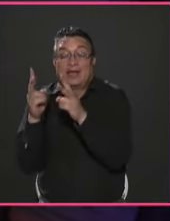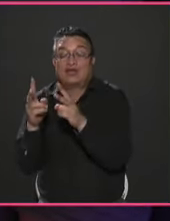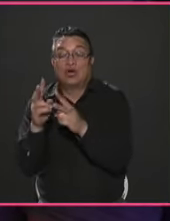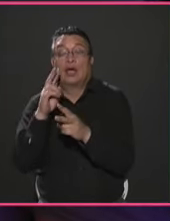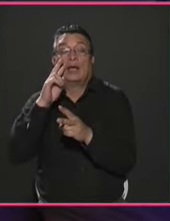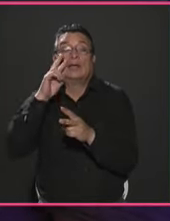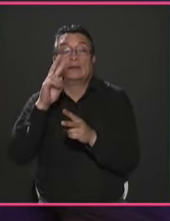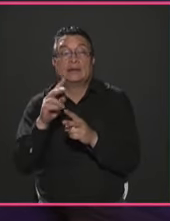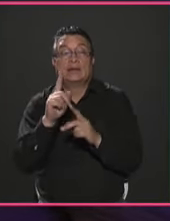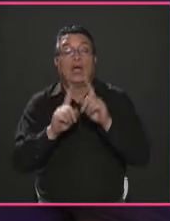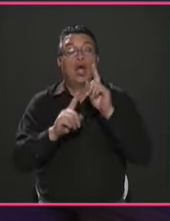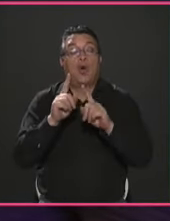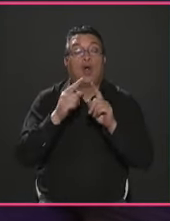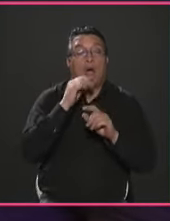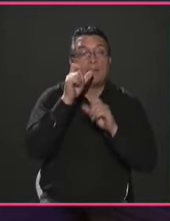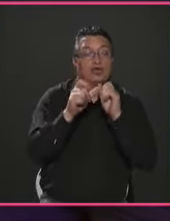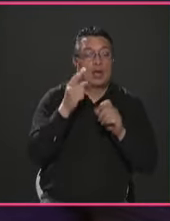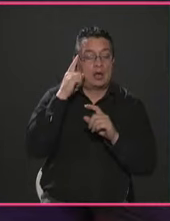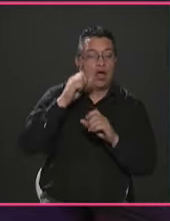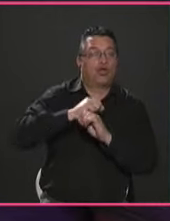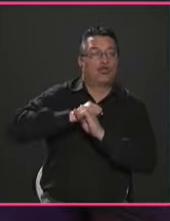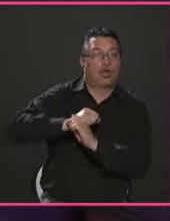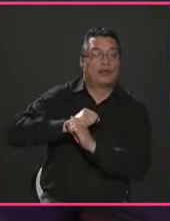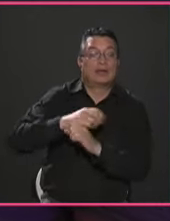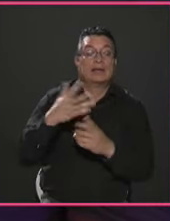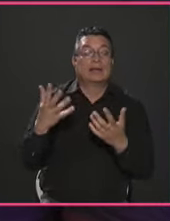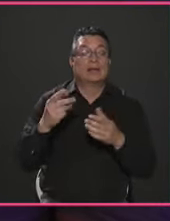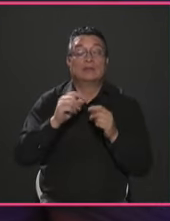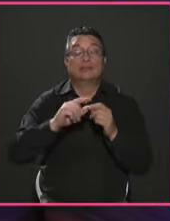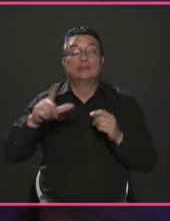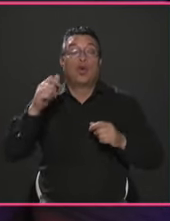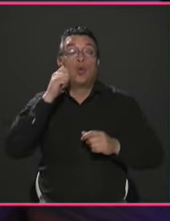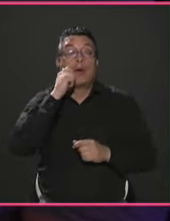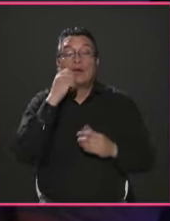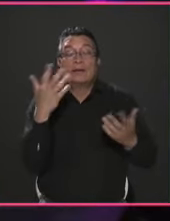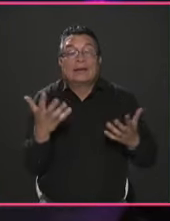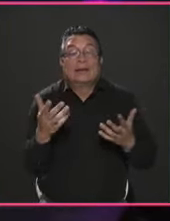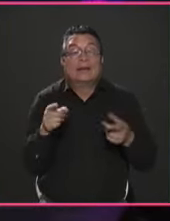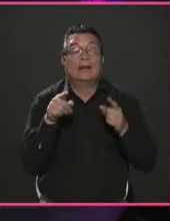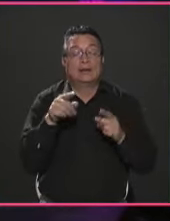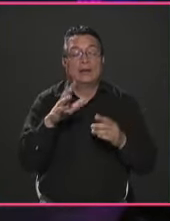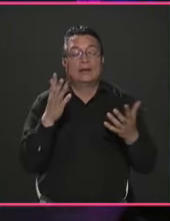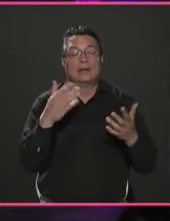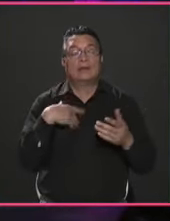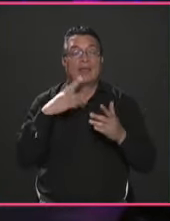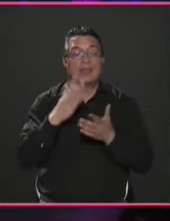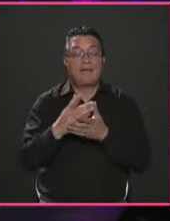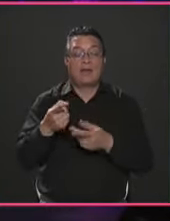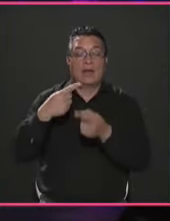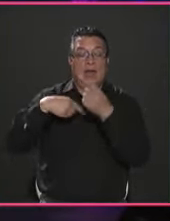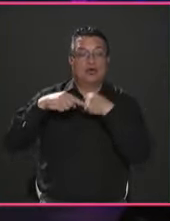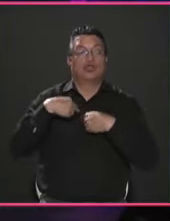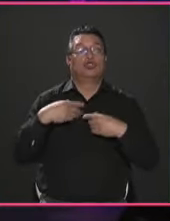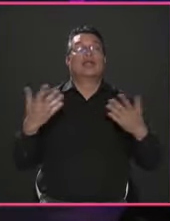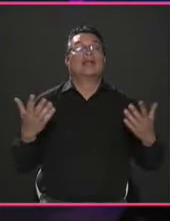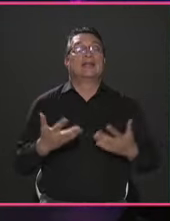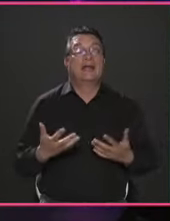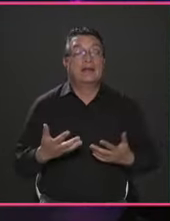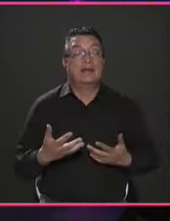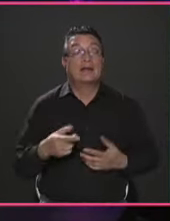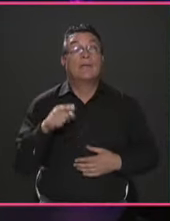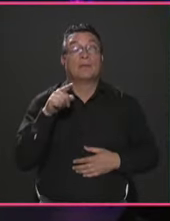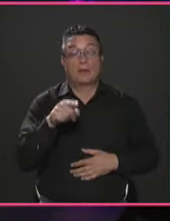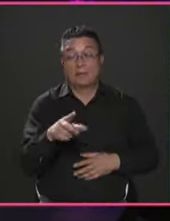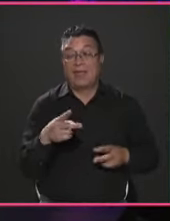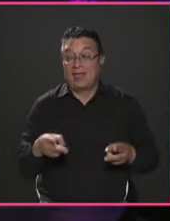una presuposición sobre Qué es una persona Qué es el fcim momento humano y qué nos debemos su unos a los otros a causa